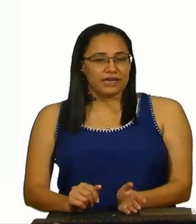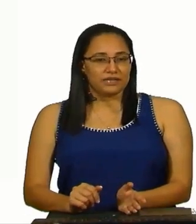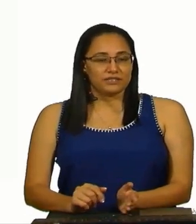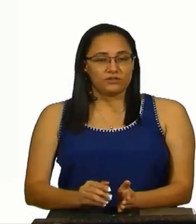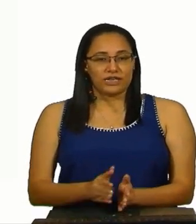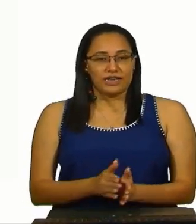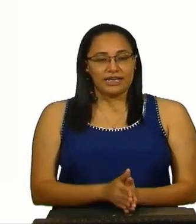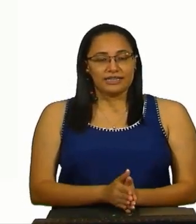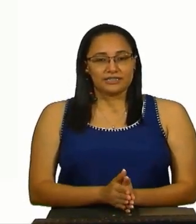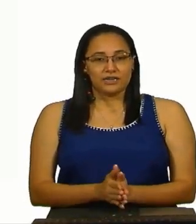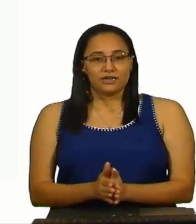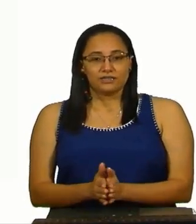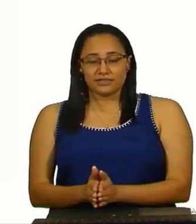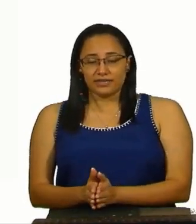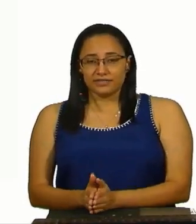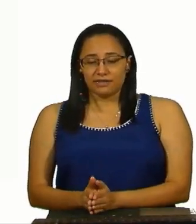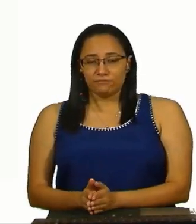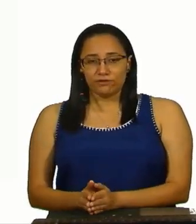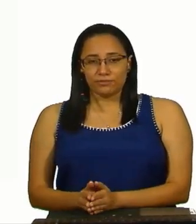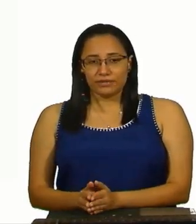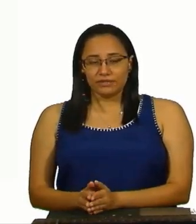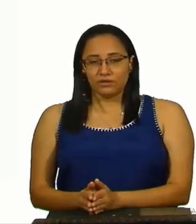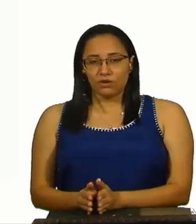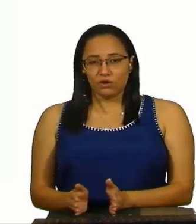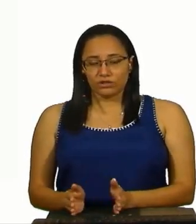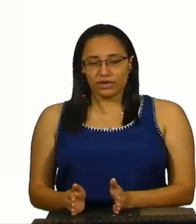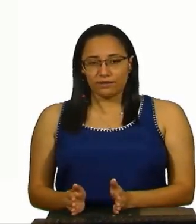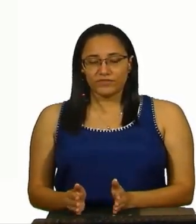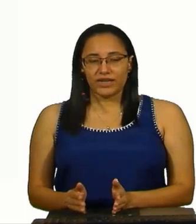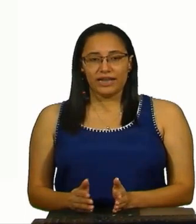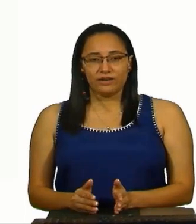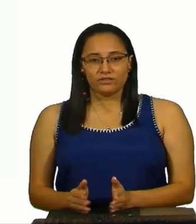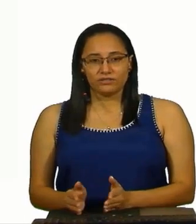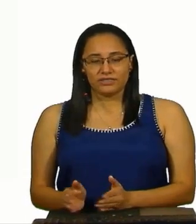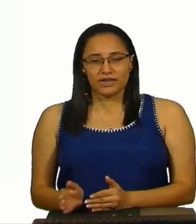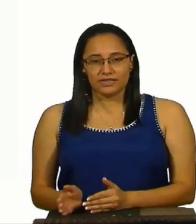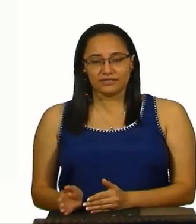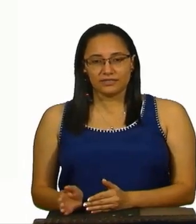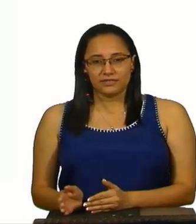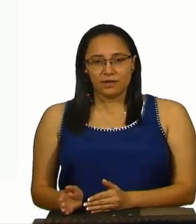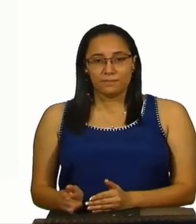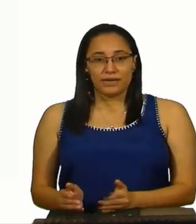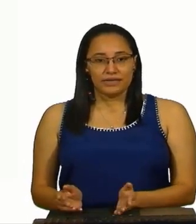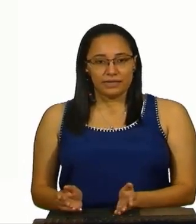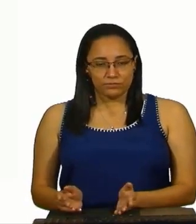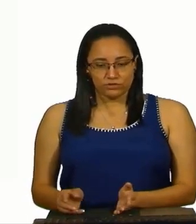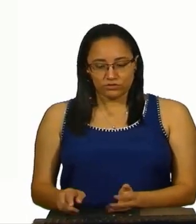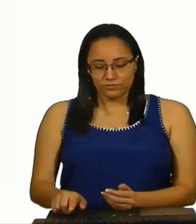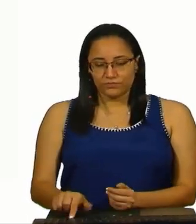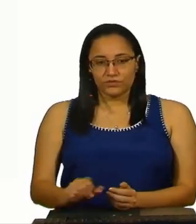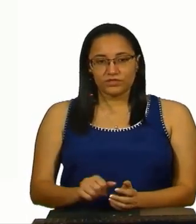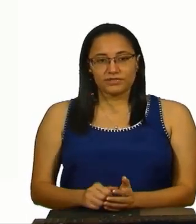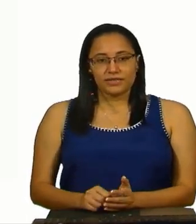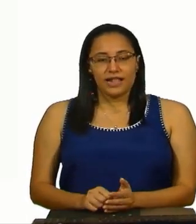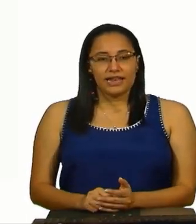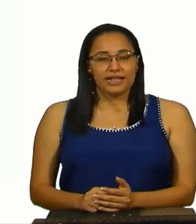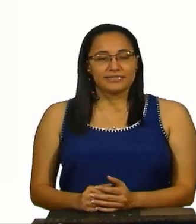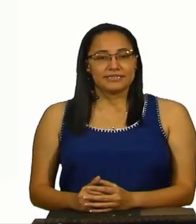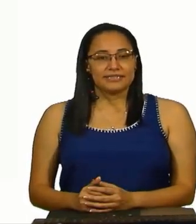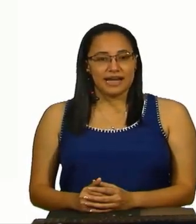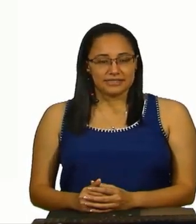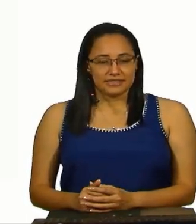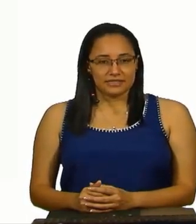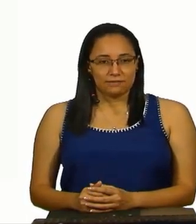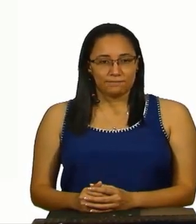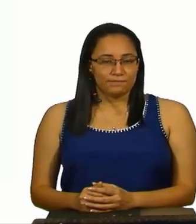permíteme bailar, sino que let es la forma corta de let us dance, bailemos. Entonces,